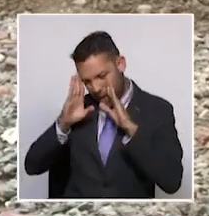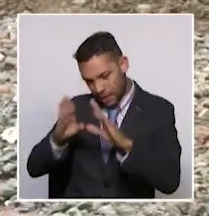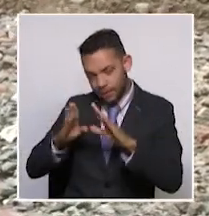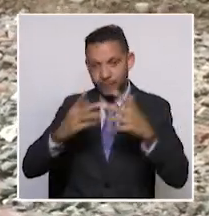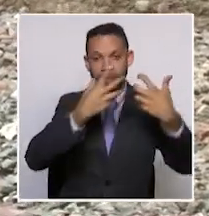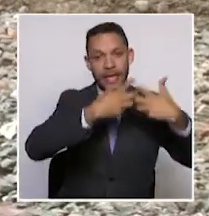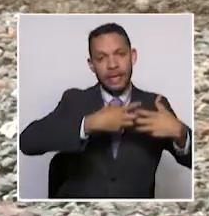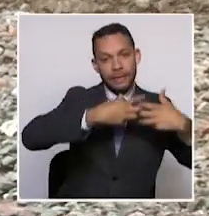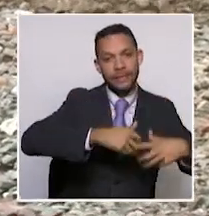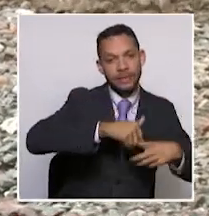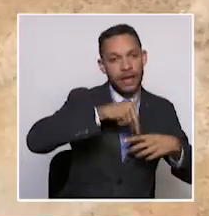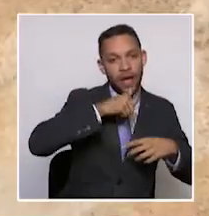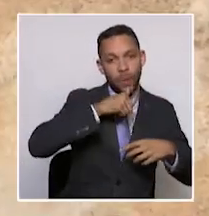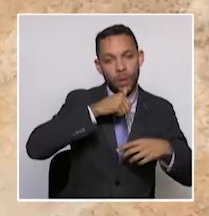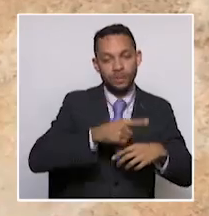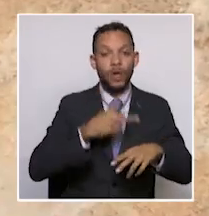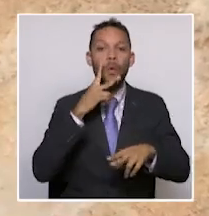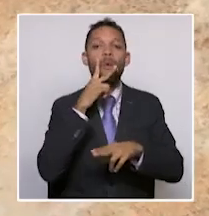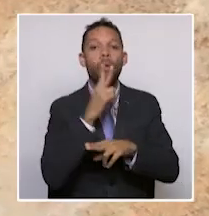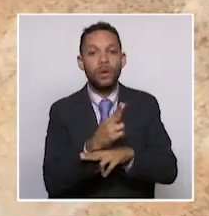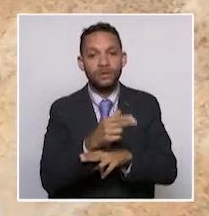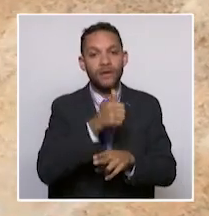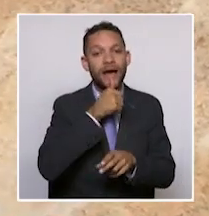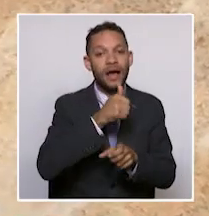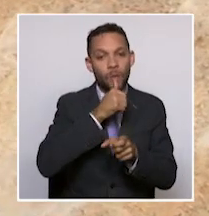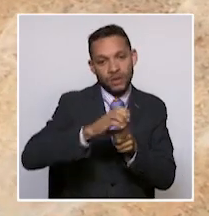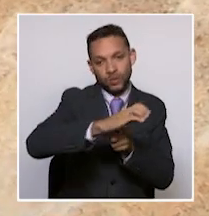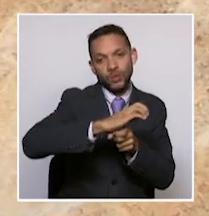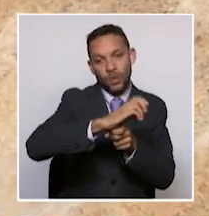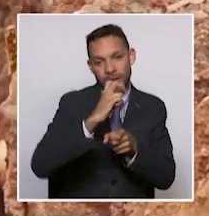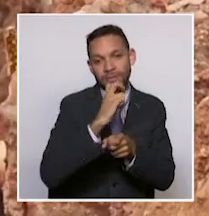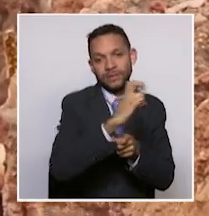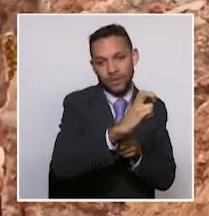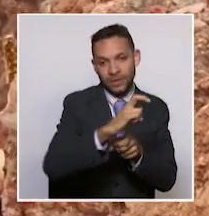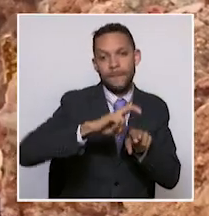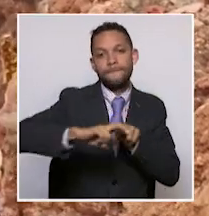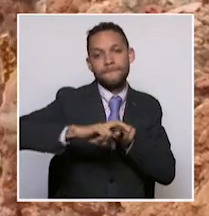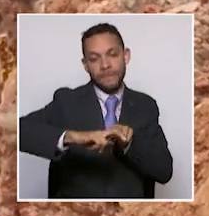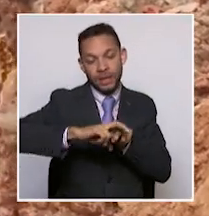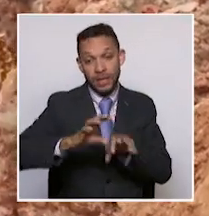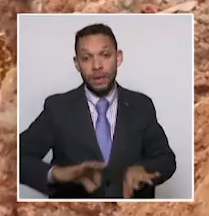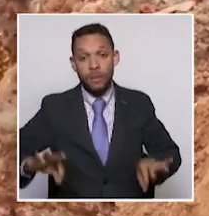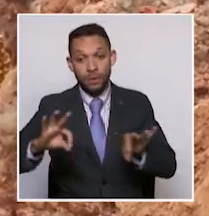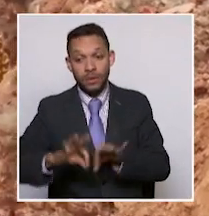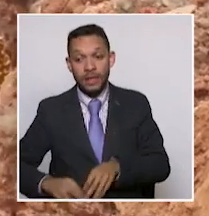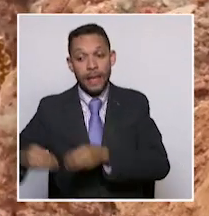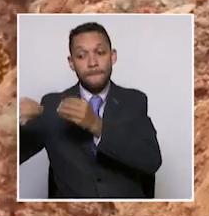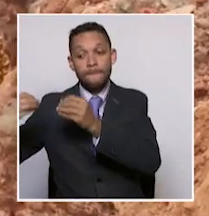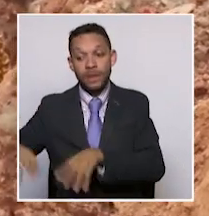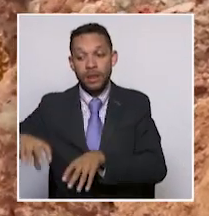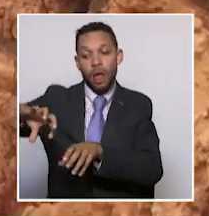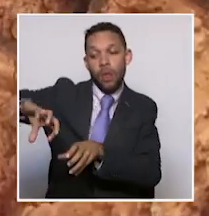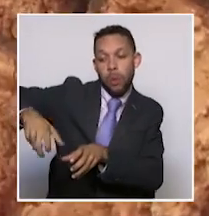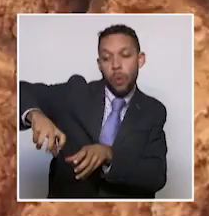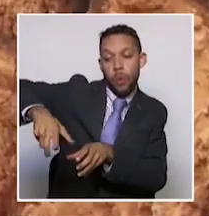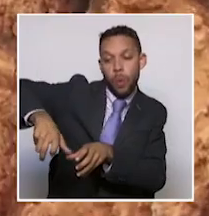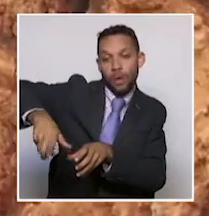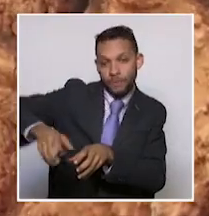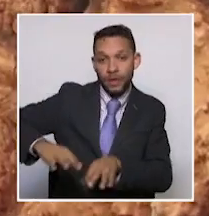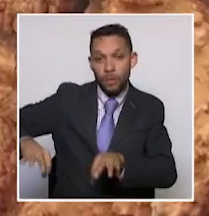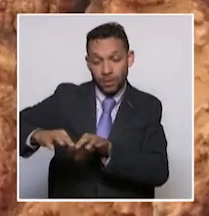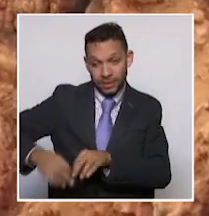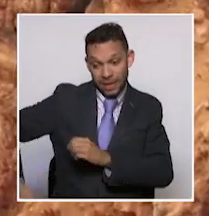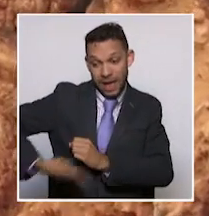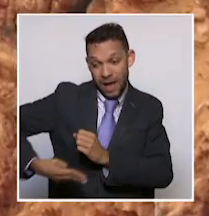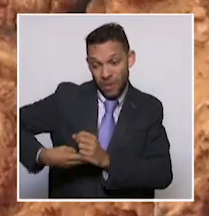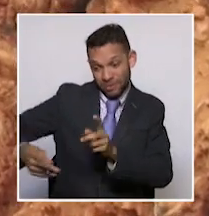no descarta cortes en la Comuna Norte de Manizales, por eso recomiendo a los habitantes a no desperdiciar el agua. Gracias a un tanque de reserva y unas